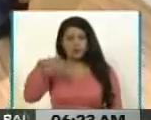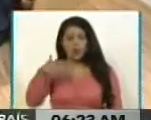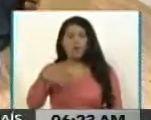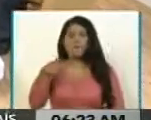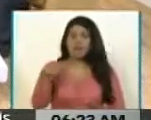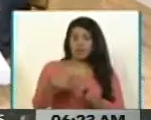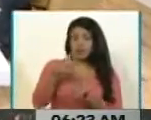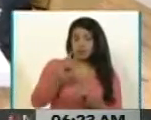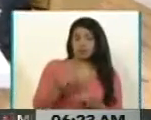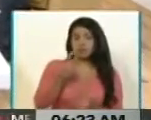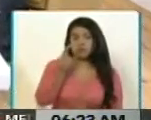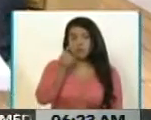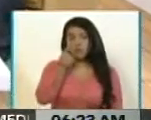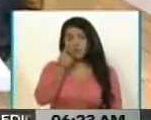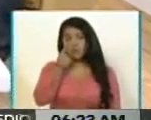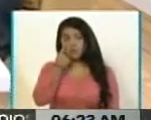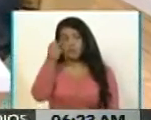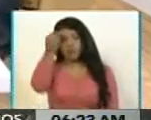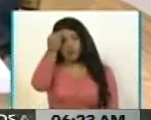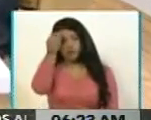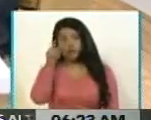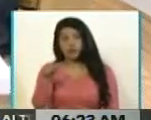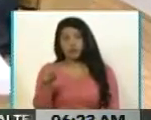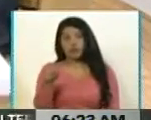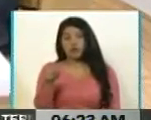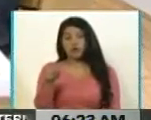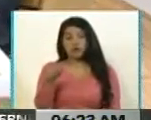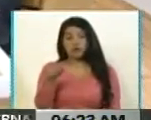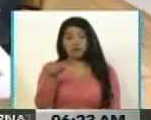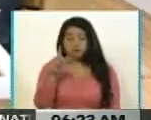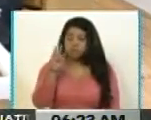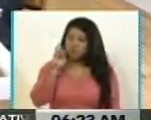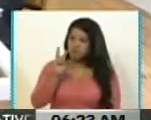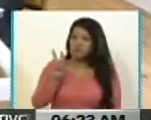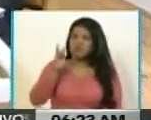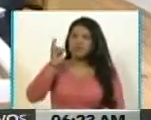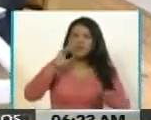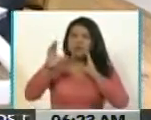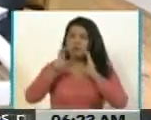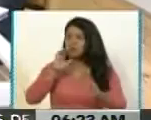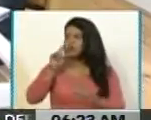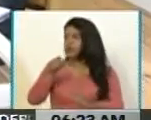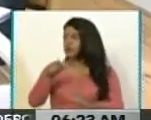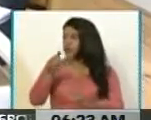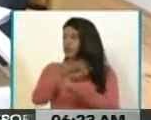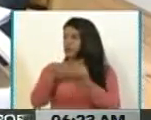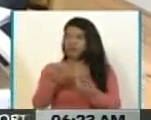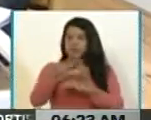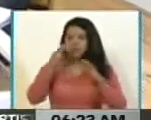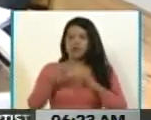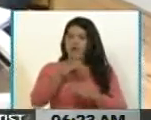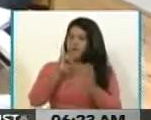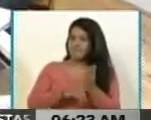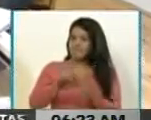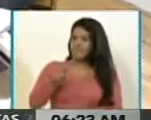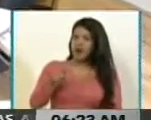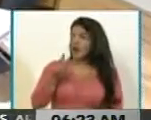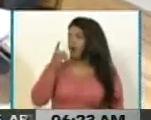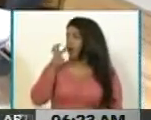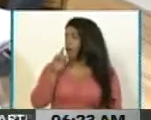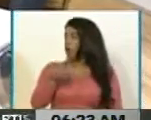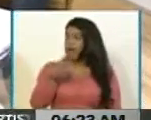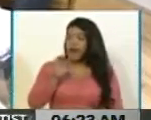y consideramos la importancia que tiene ver la comunicación como un hecho integral, que creo que es uno de los elementos